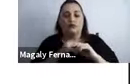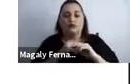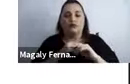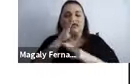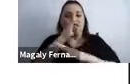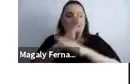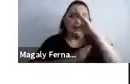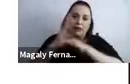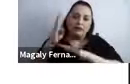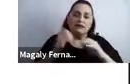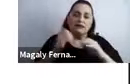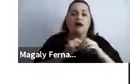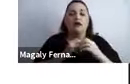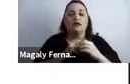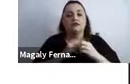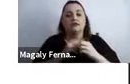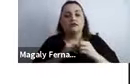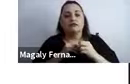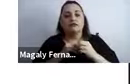discapacidad,